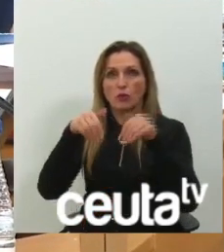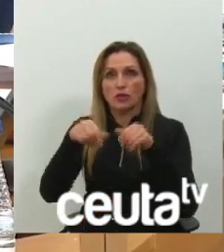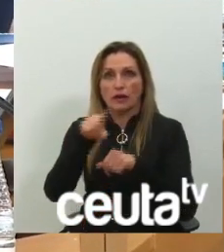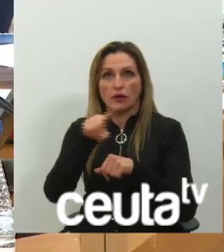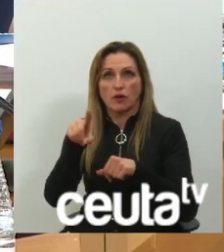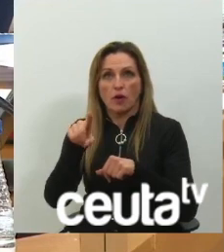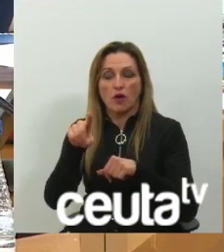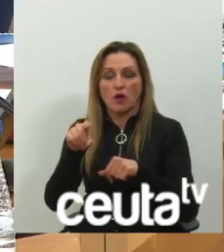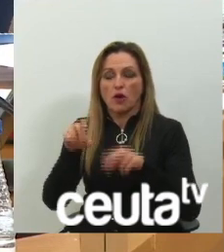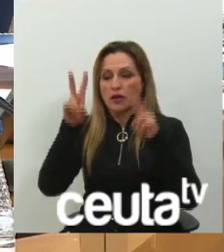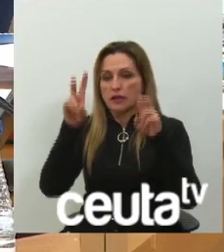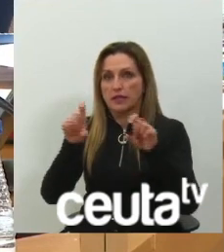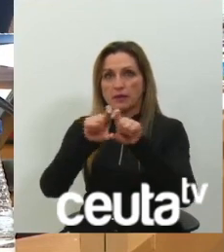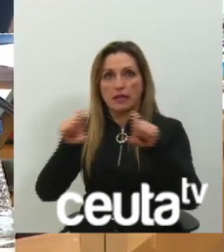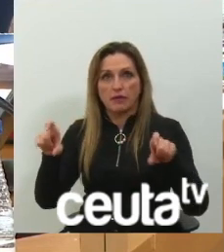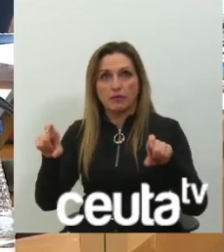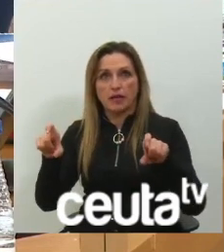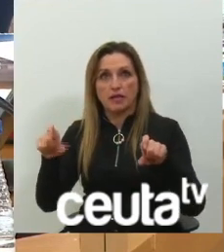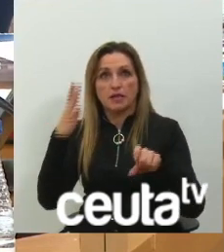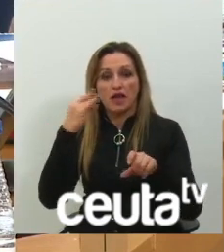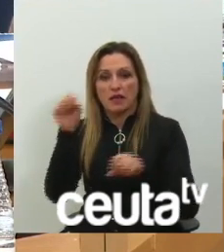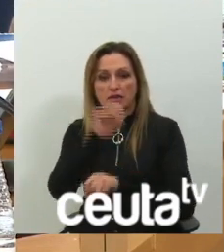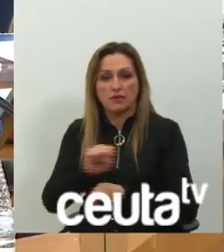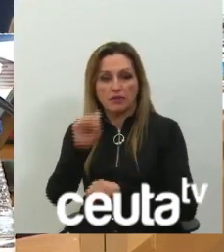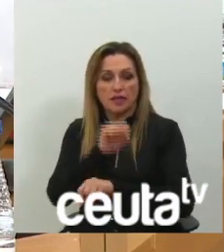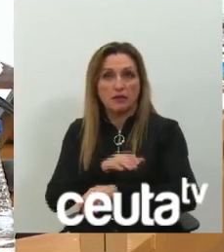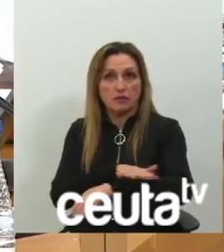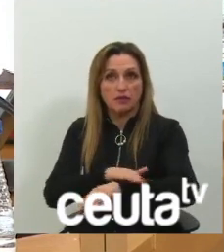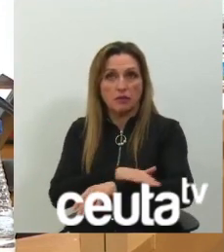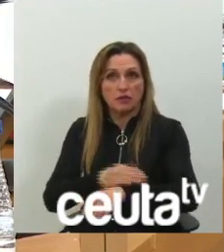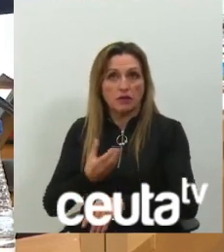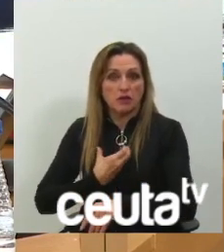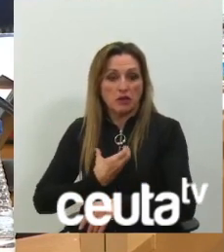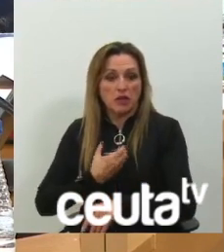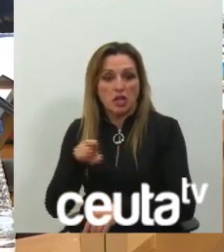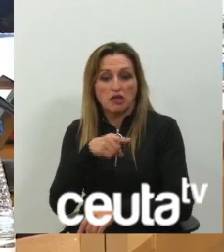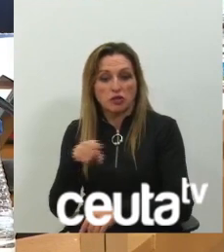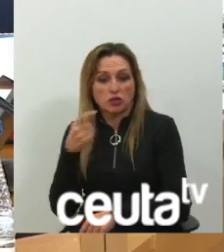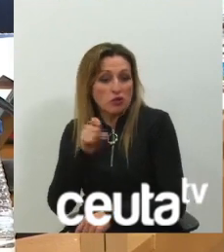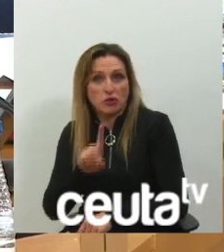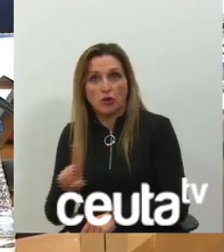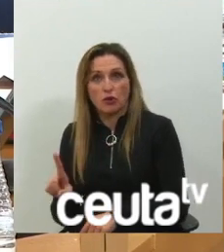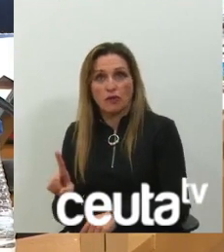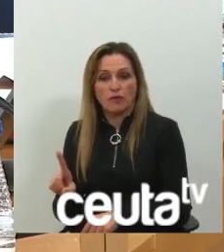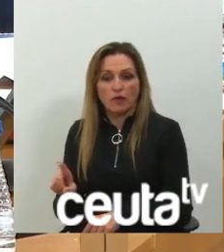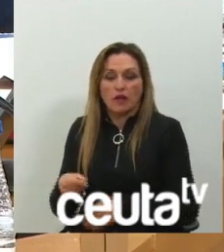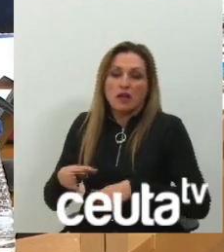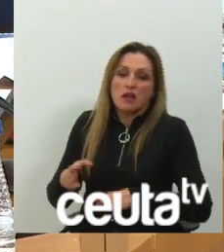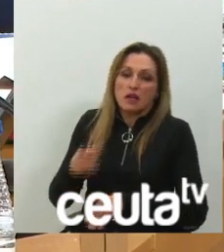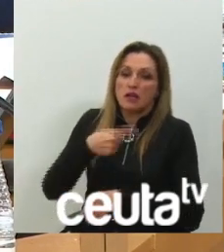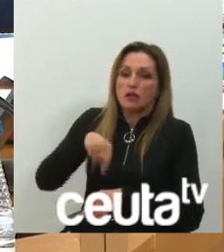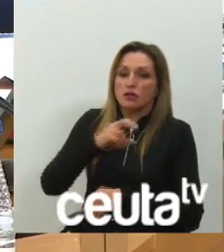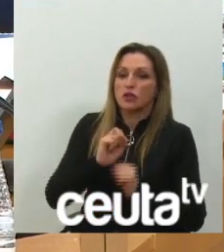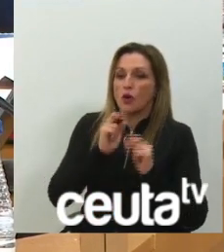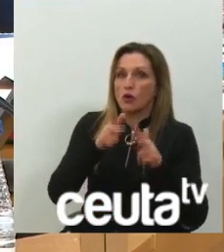de limpieza al servicio de limpieza también queremos municipalizar el servicio de limpieza y ustedes no pero es que nosotros no queremos un hotel